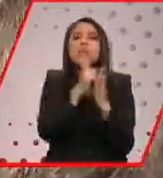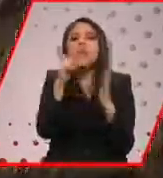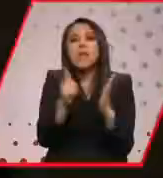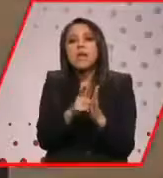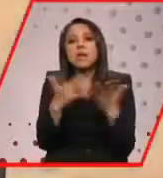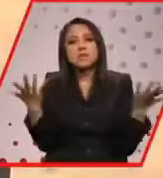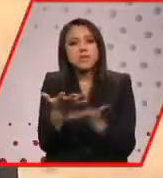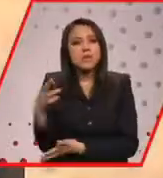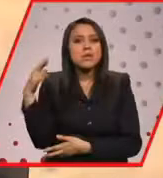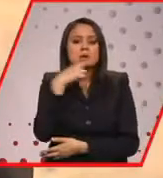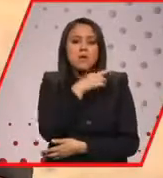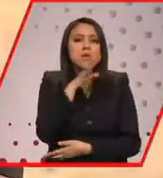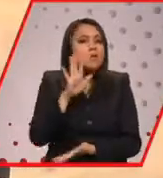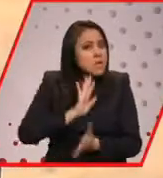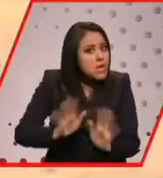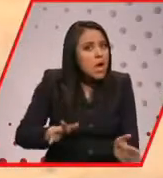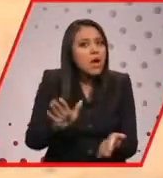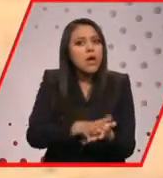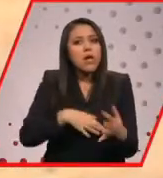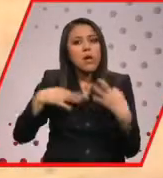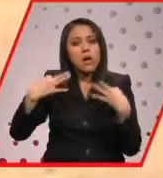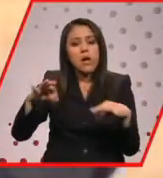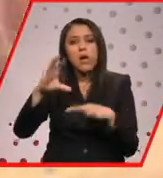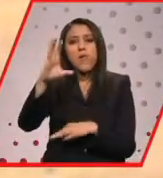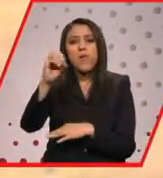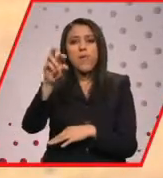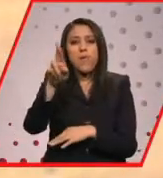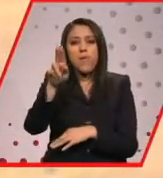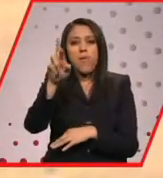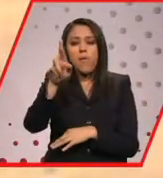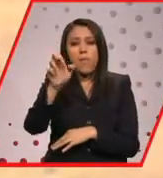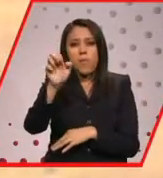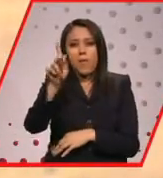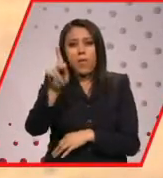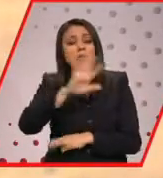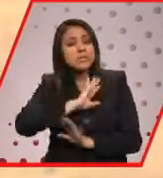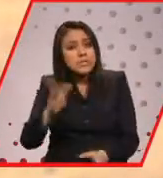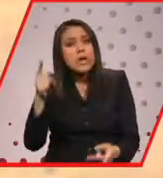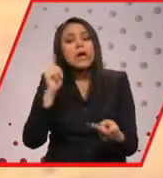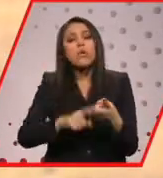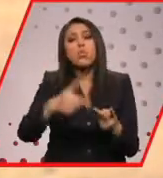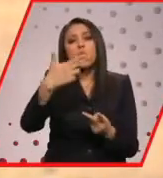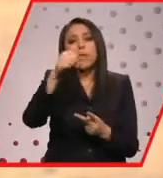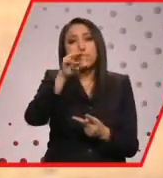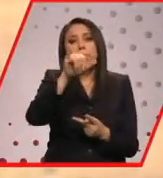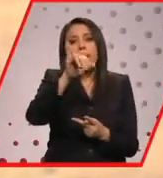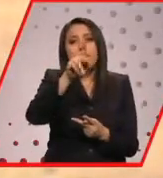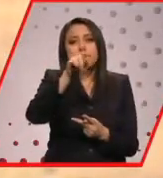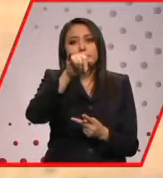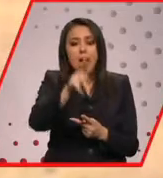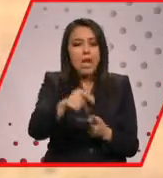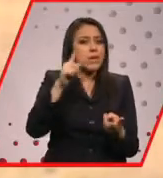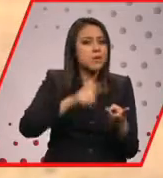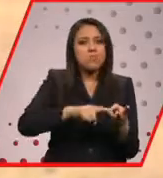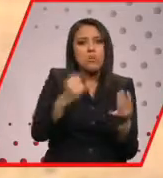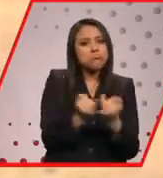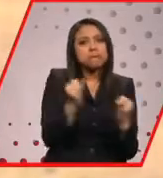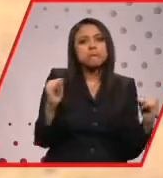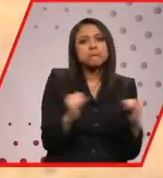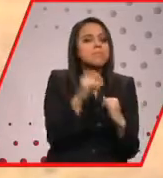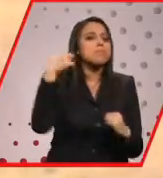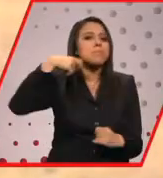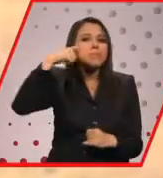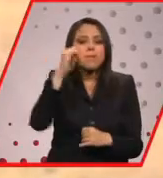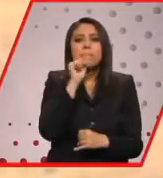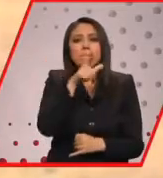tierras. Hemos llevado papeles a Coret, hemos ido a Huimilpan, hemos ido a la otra institución que está ahí mismo en Querétaro,